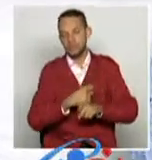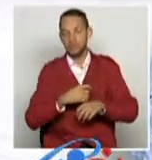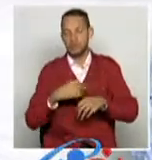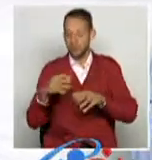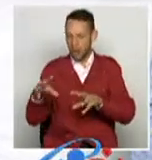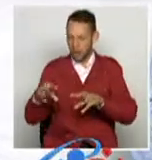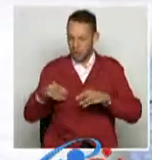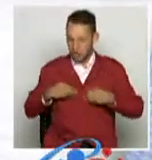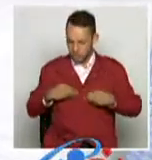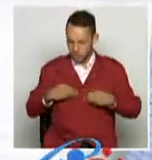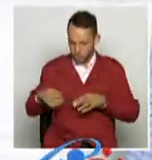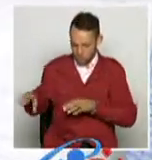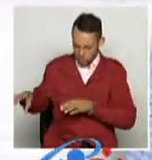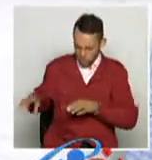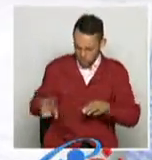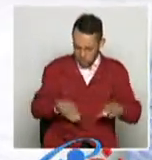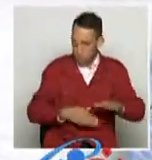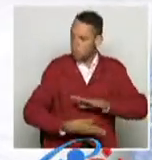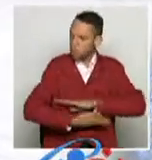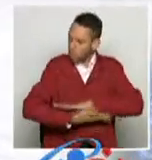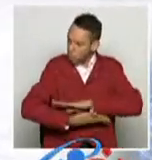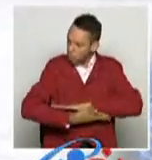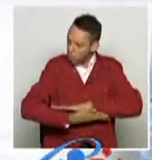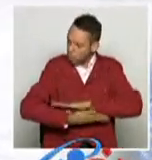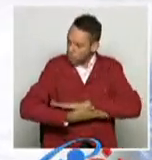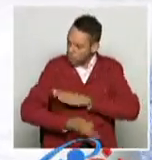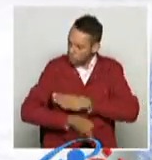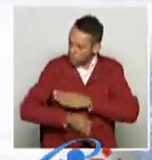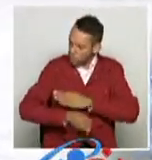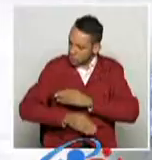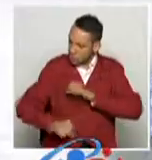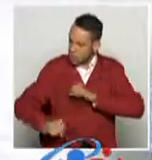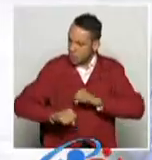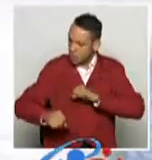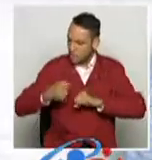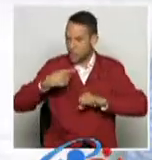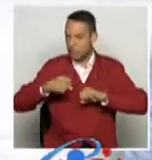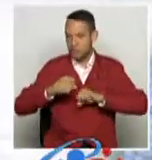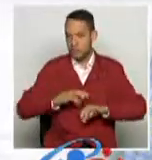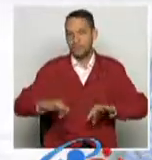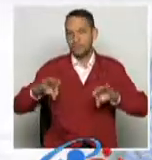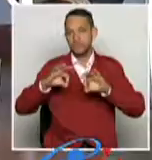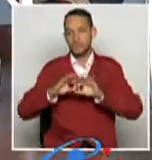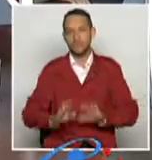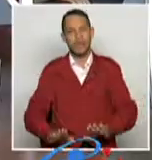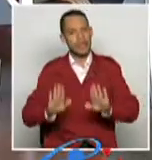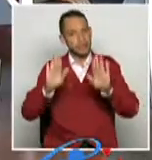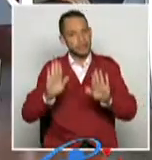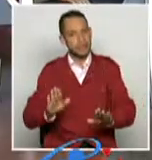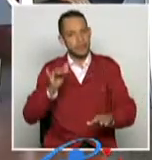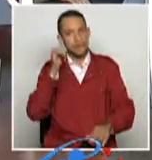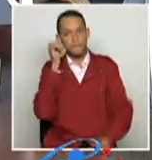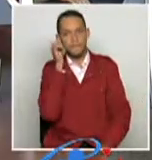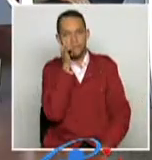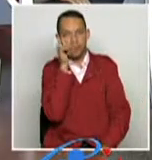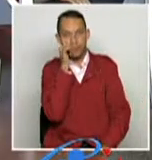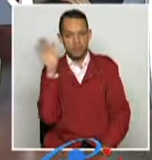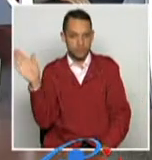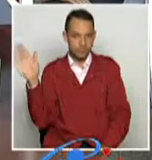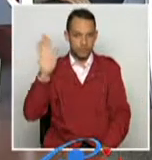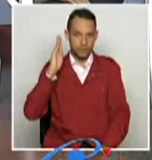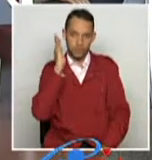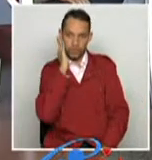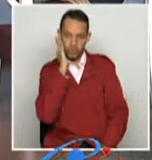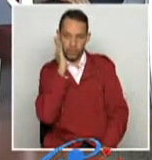un conjunto de recomendaciones muy importantes a este tipo de personas. Mientras tenemos el material de los primeros videos en el